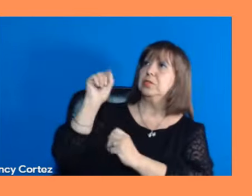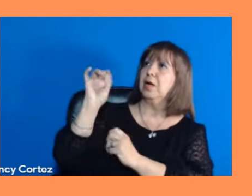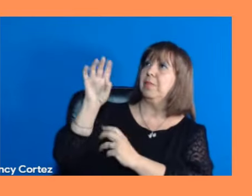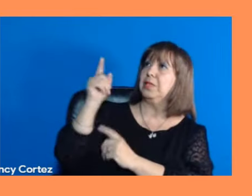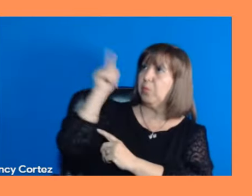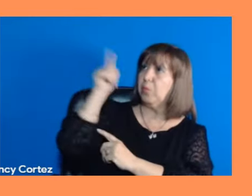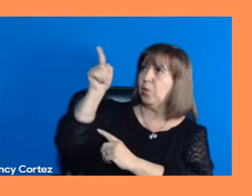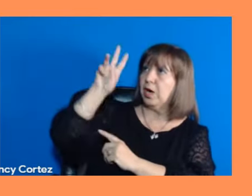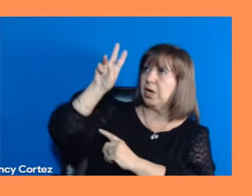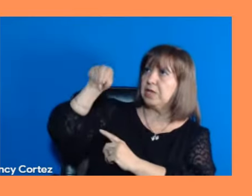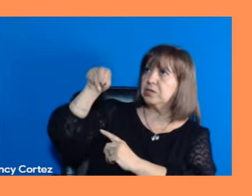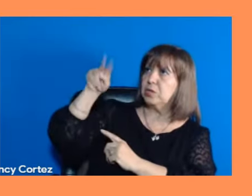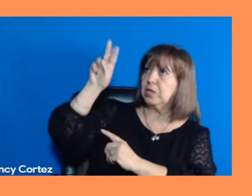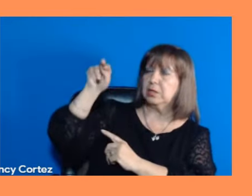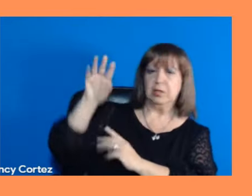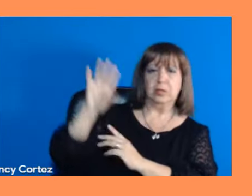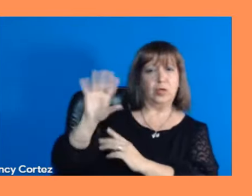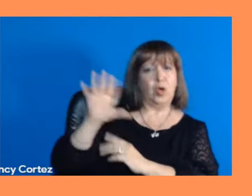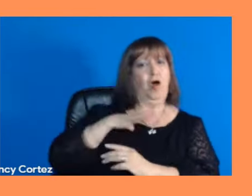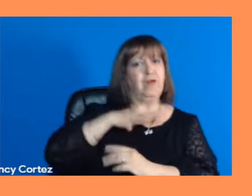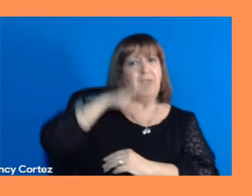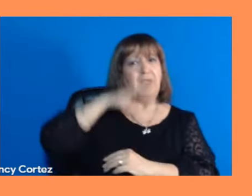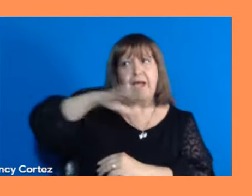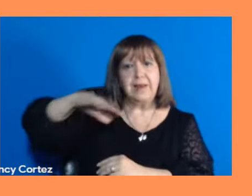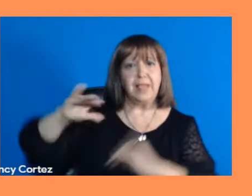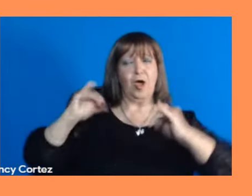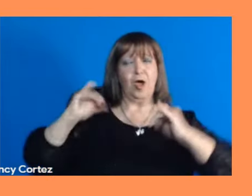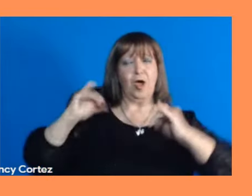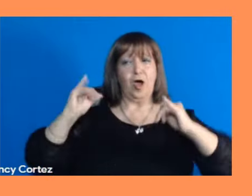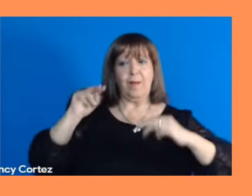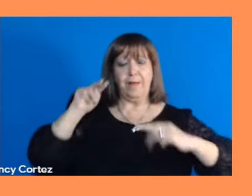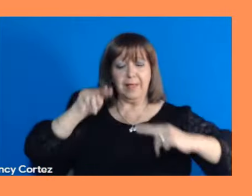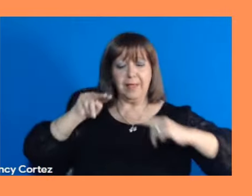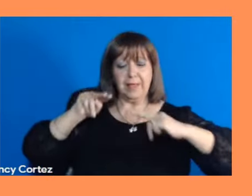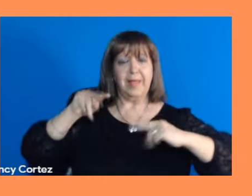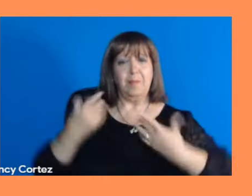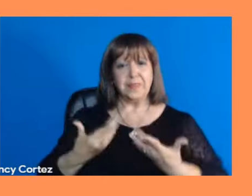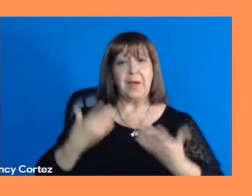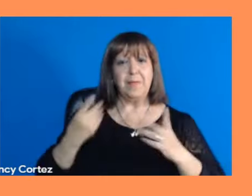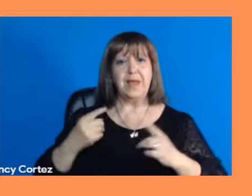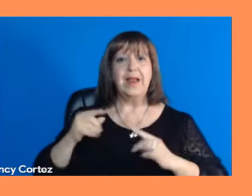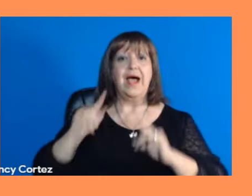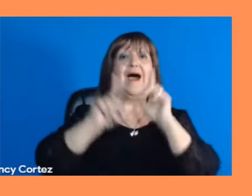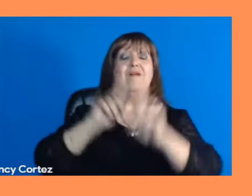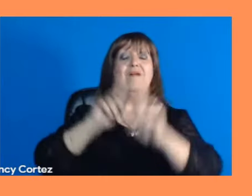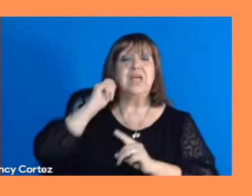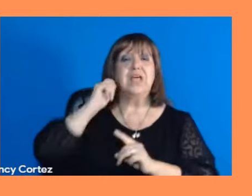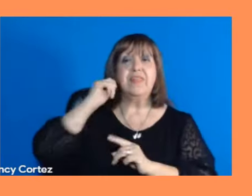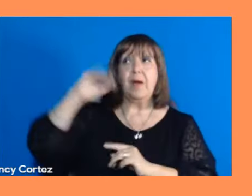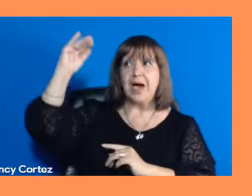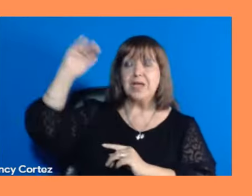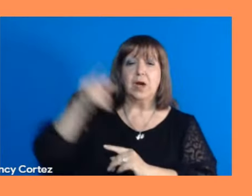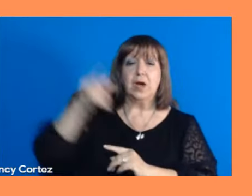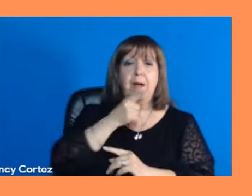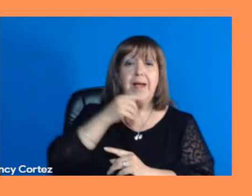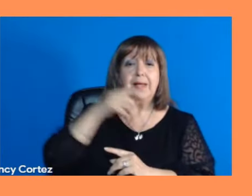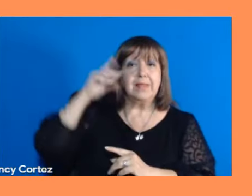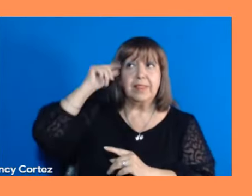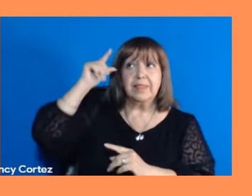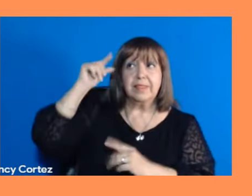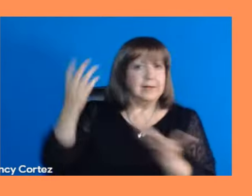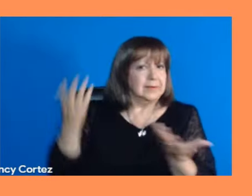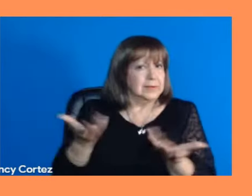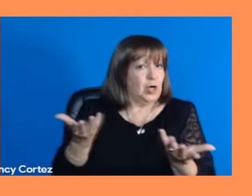juventudes y personas mayores infantilizadas. La ESI propicia y alienta intercambios entre docentes, estudiantes, familias